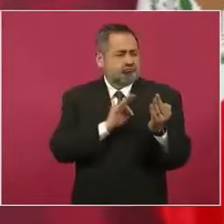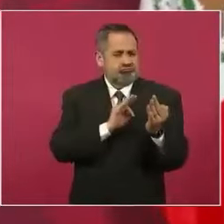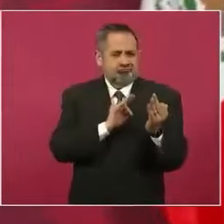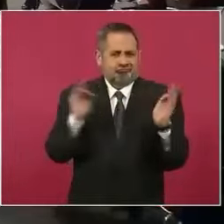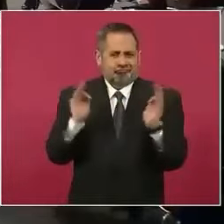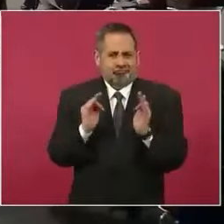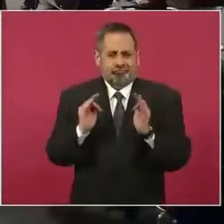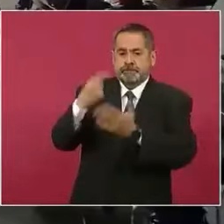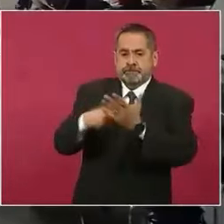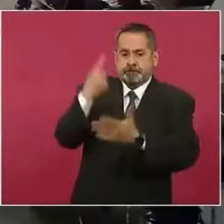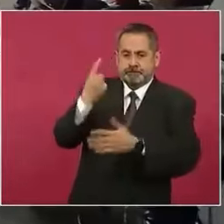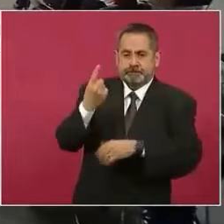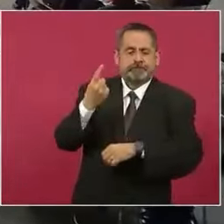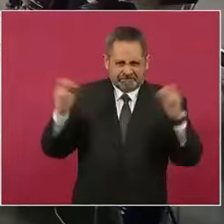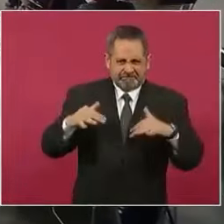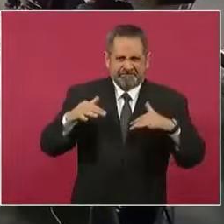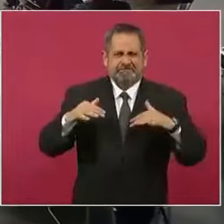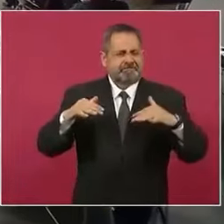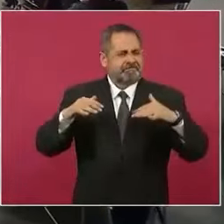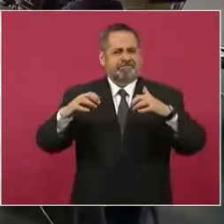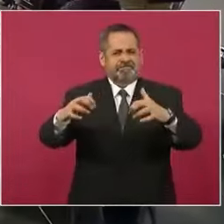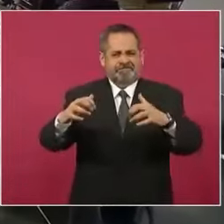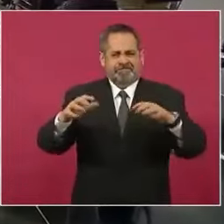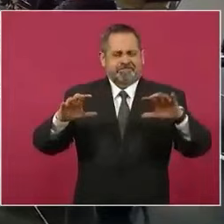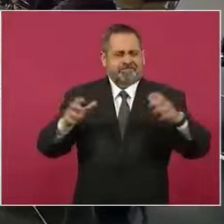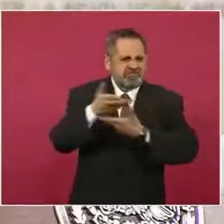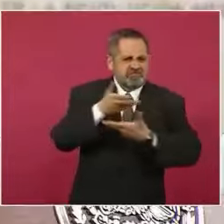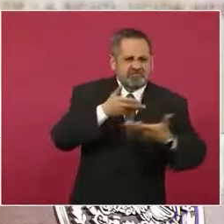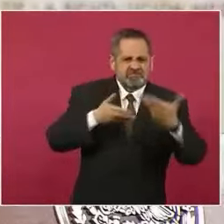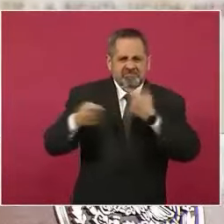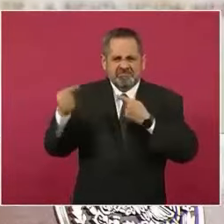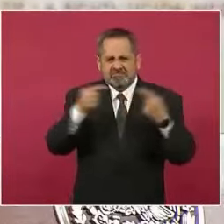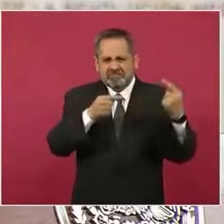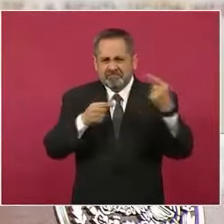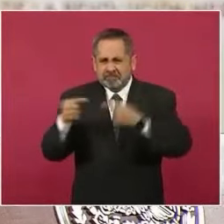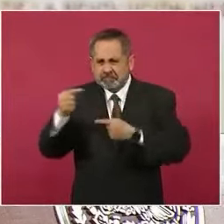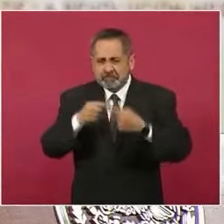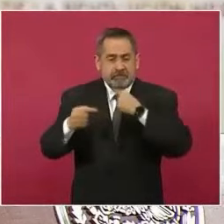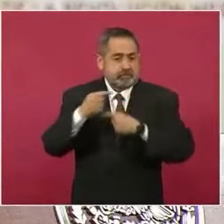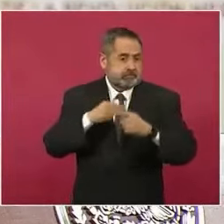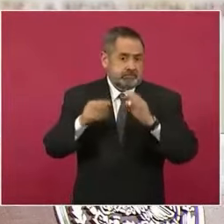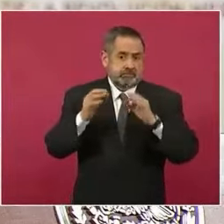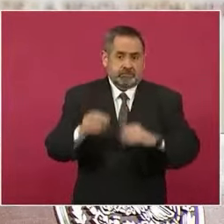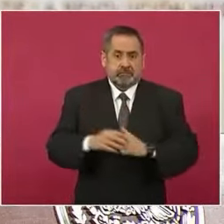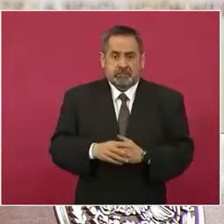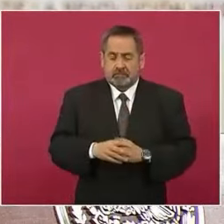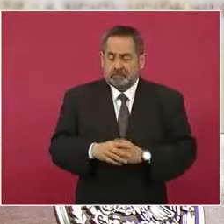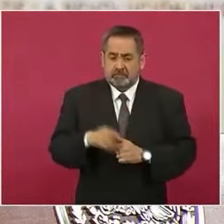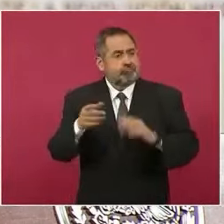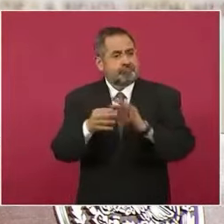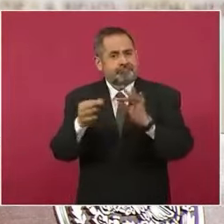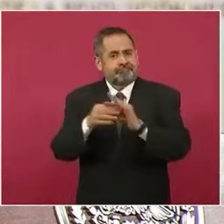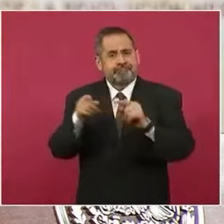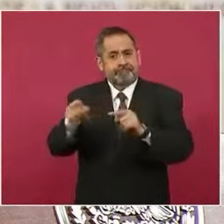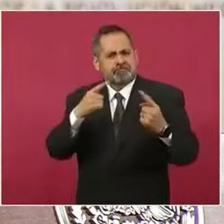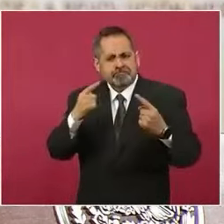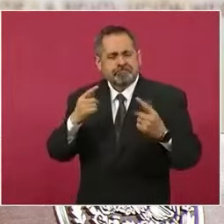un día a la semana. Y entonces ahí hay un debate, pero es un debate